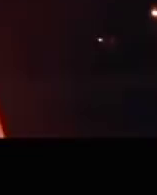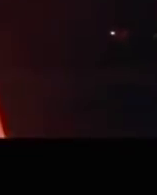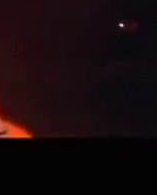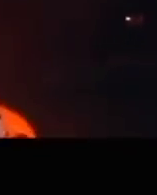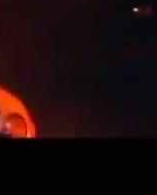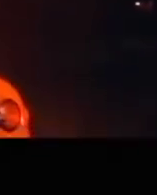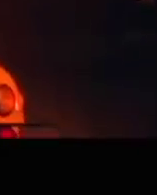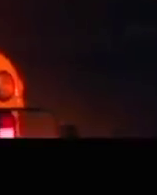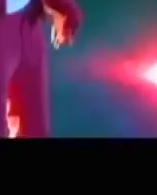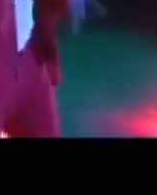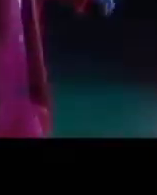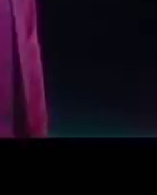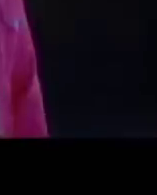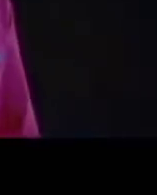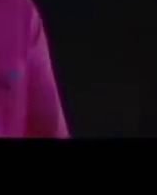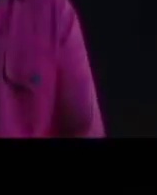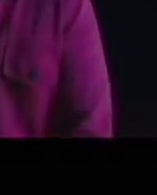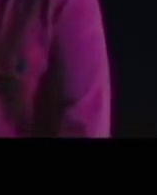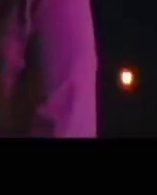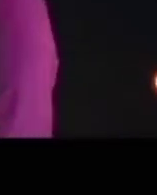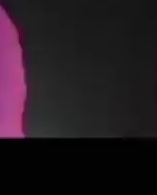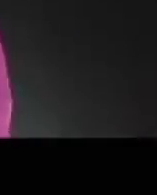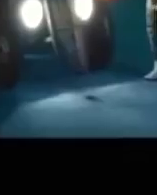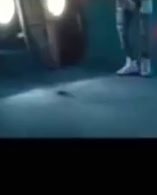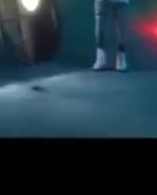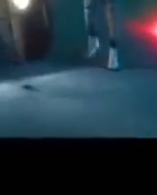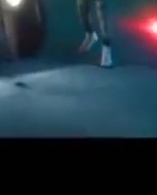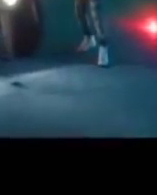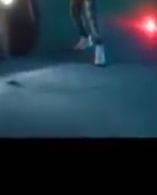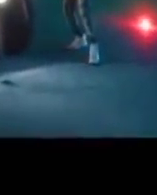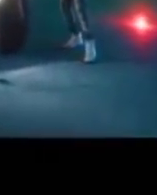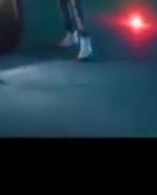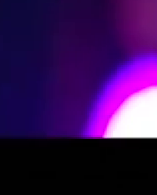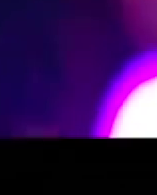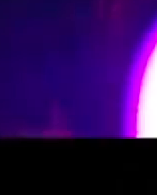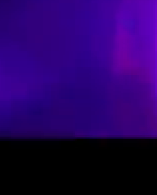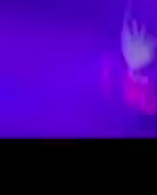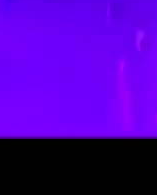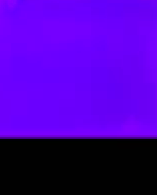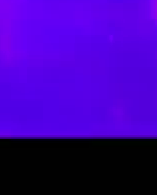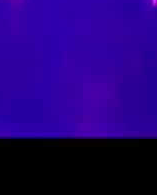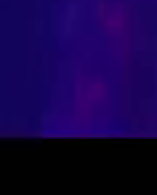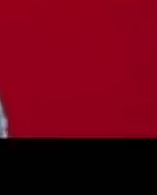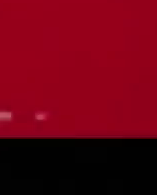seguimos rompiendo aquí, esta fiesta no tiene fin,